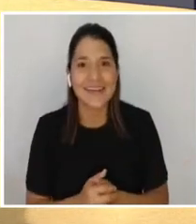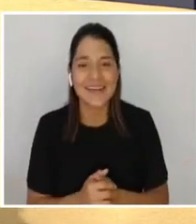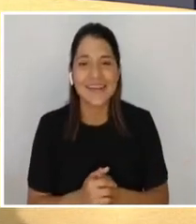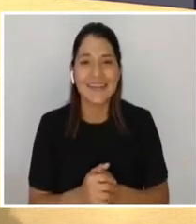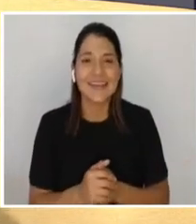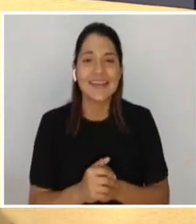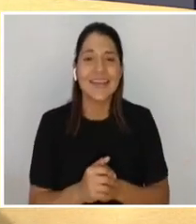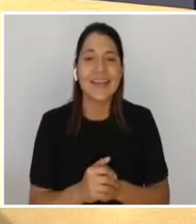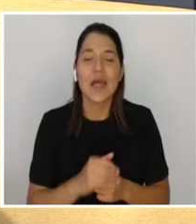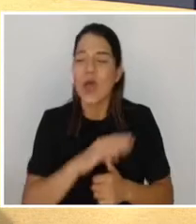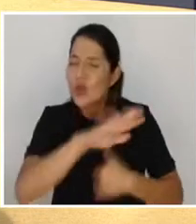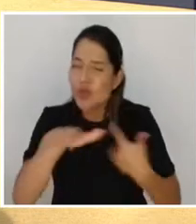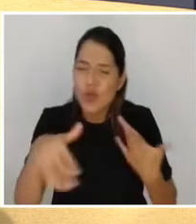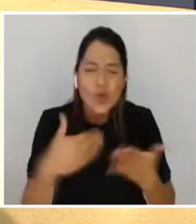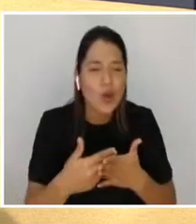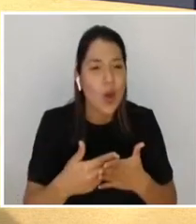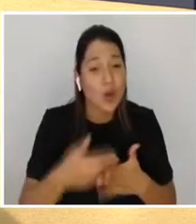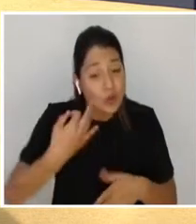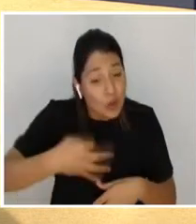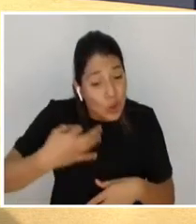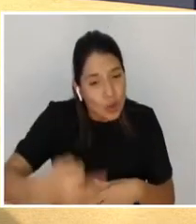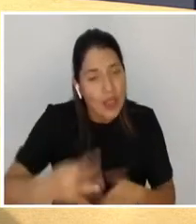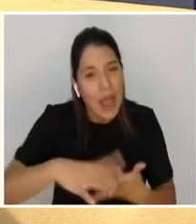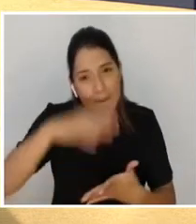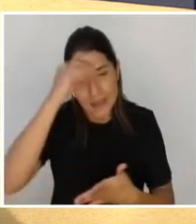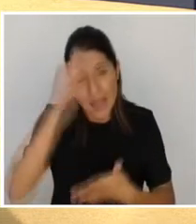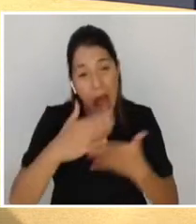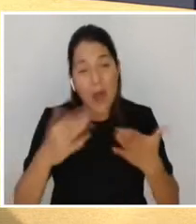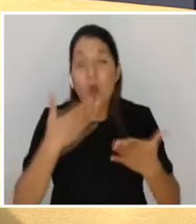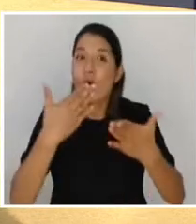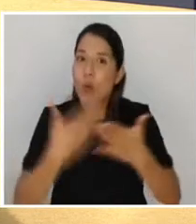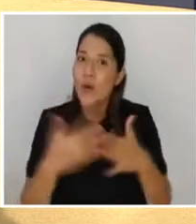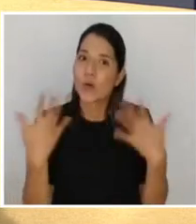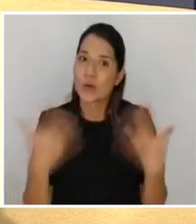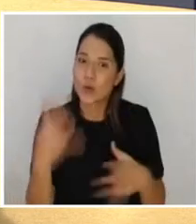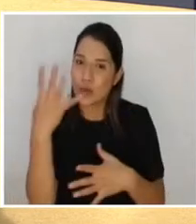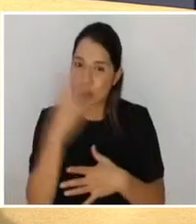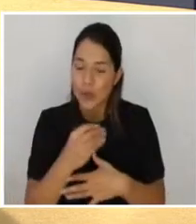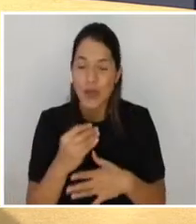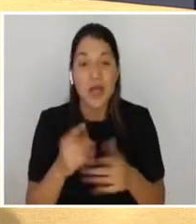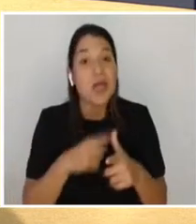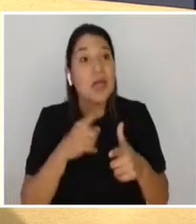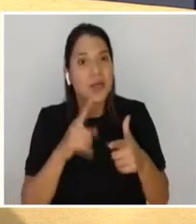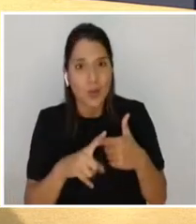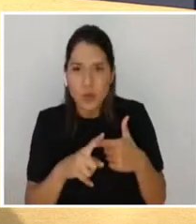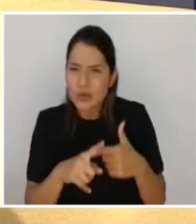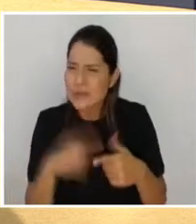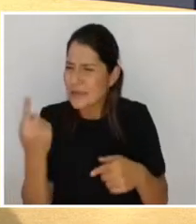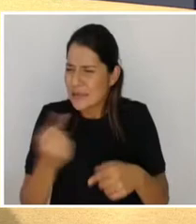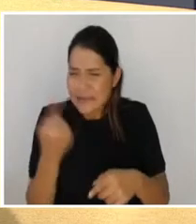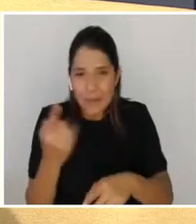todos los días se aprende algo nuevo, y qué maravilla. Entonces es un constante crecimiento,